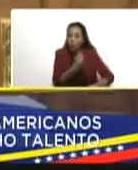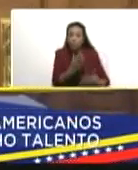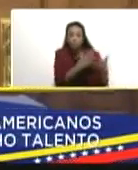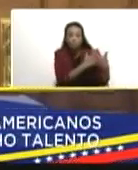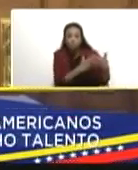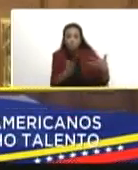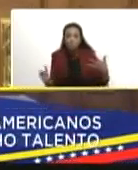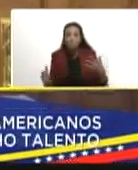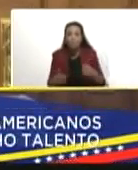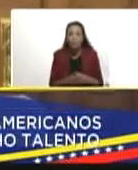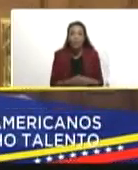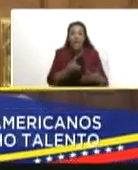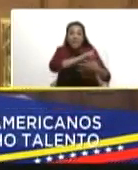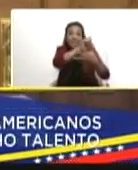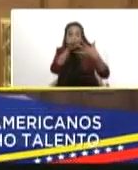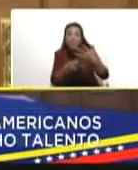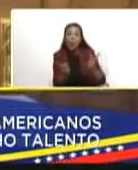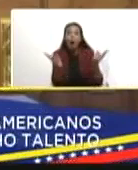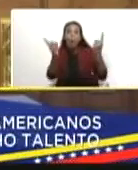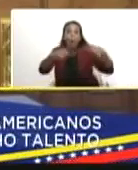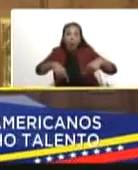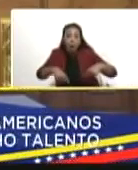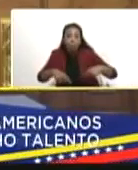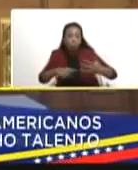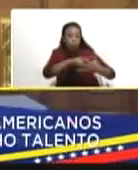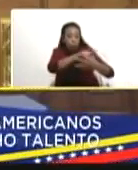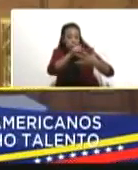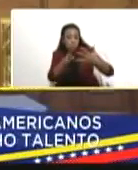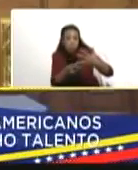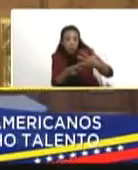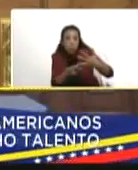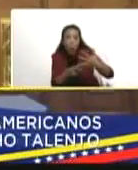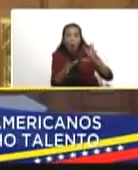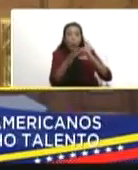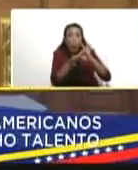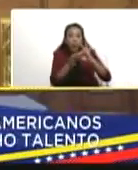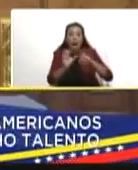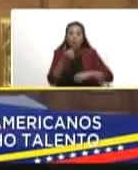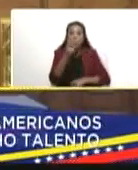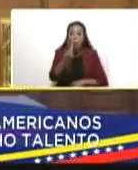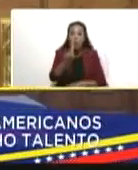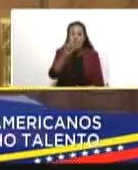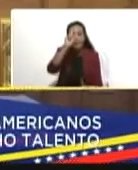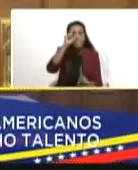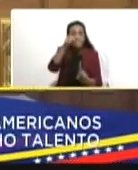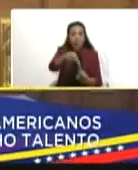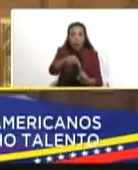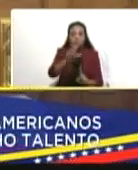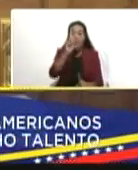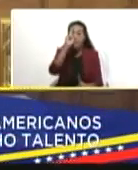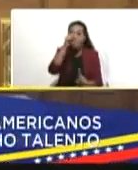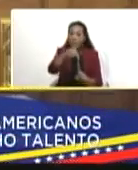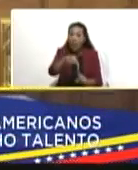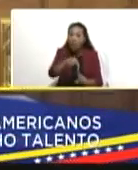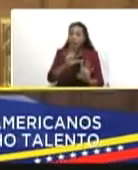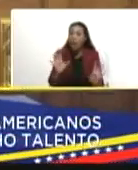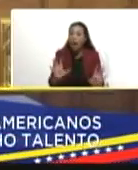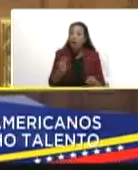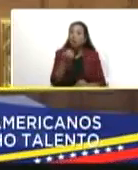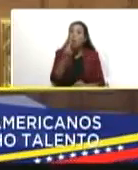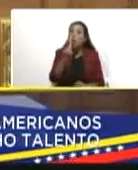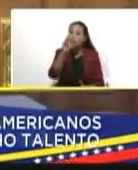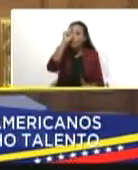años cinco consensos unido a las 12 metas por lo menos 12